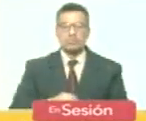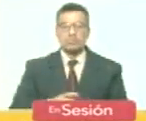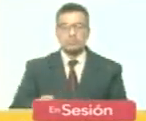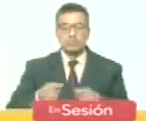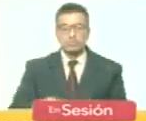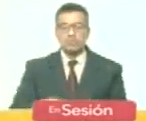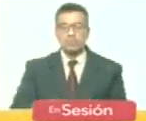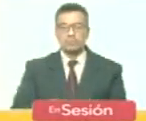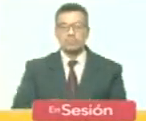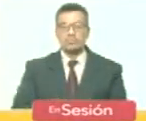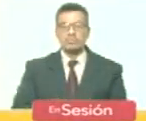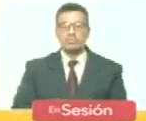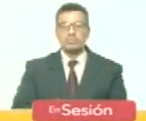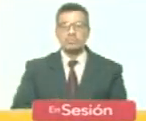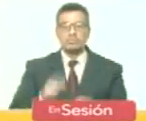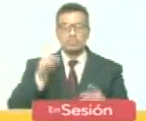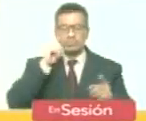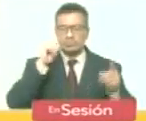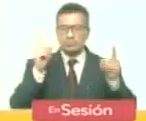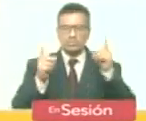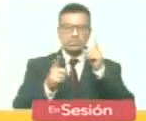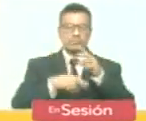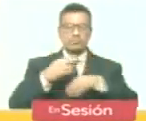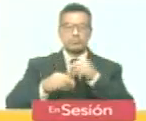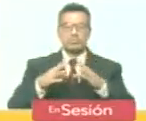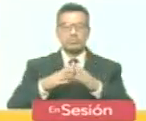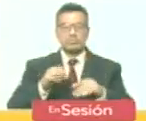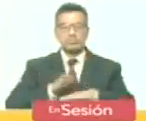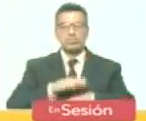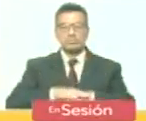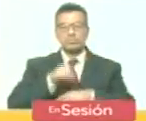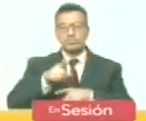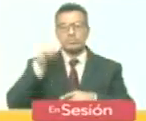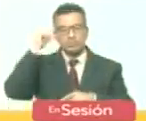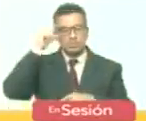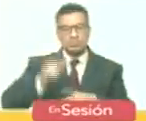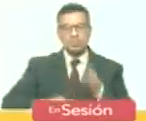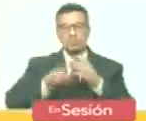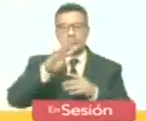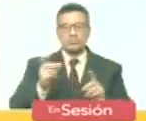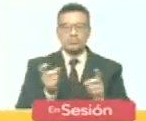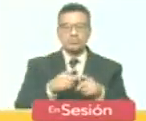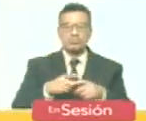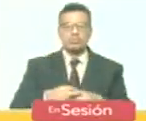intentar tergiversar los hechos de ese día 4 de agosto.